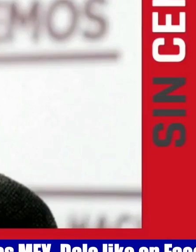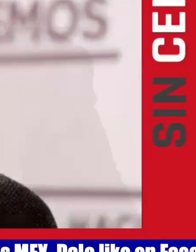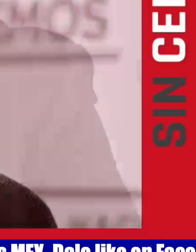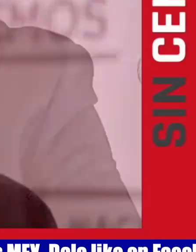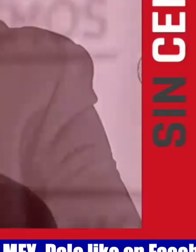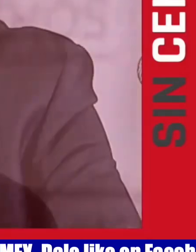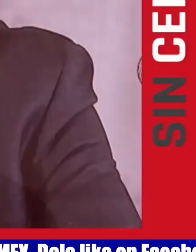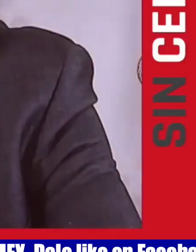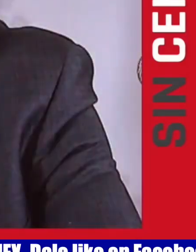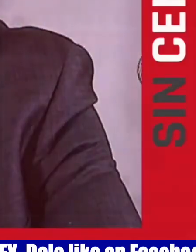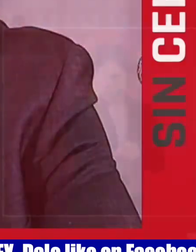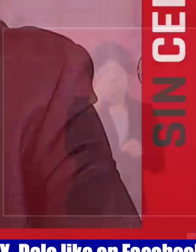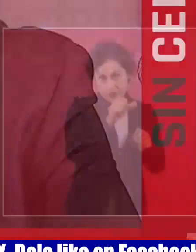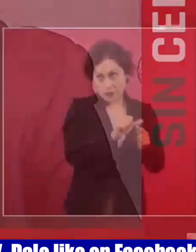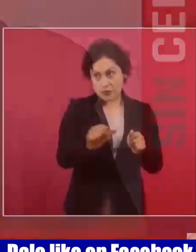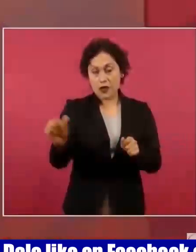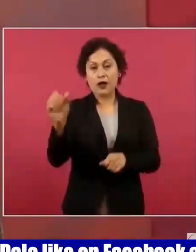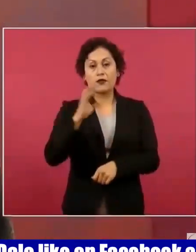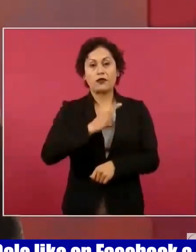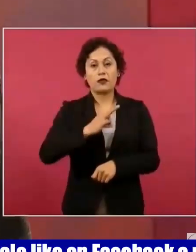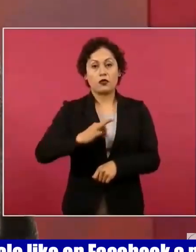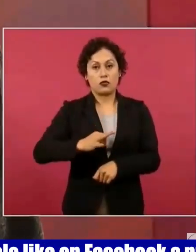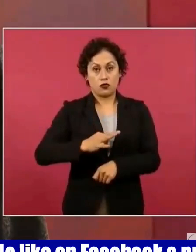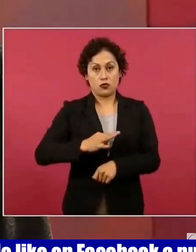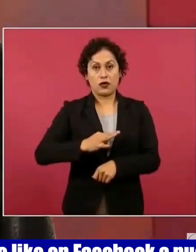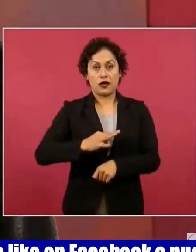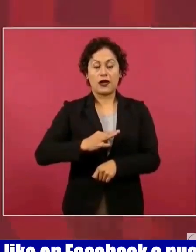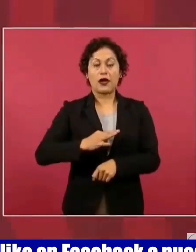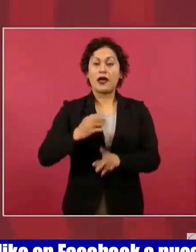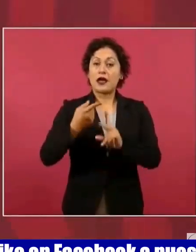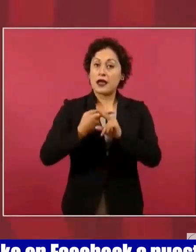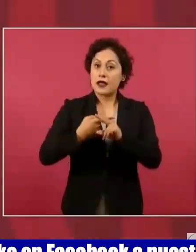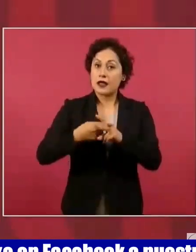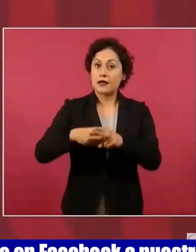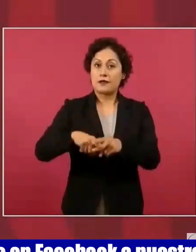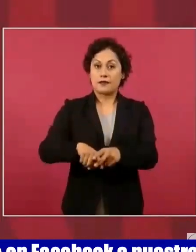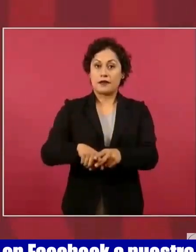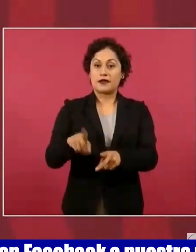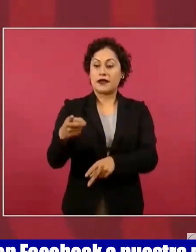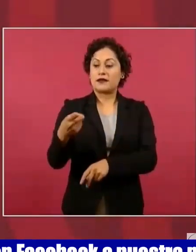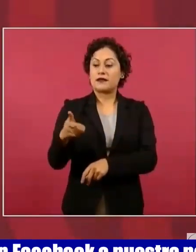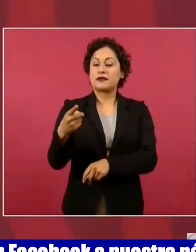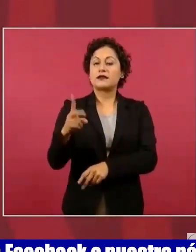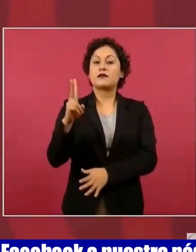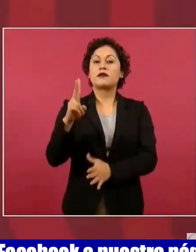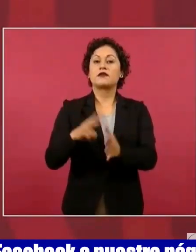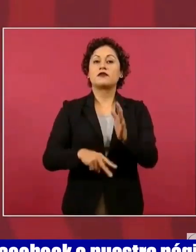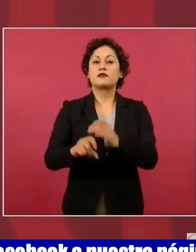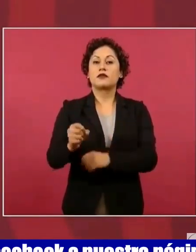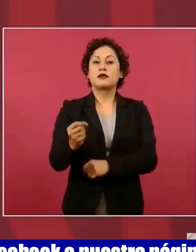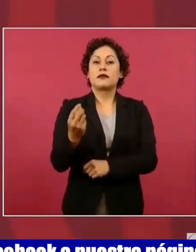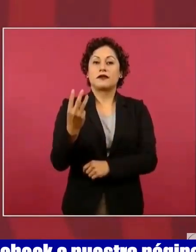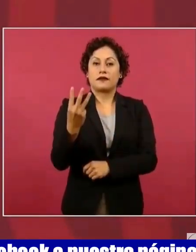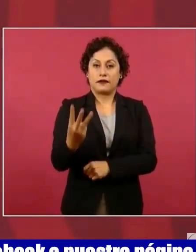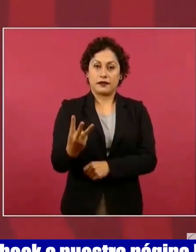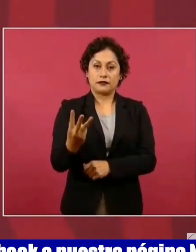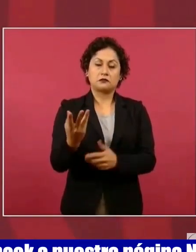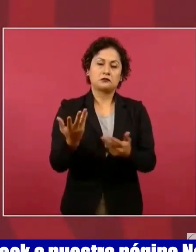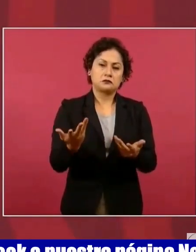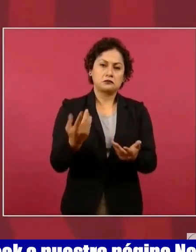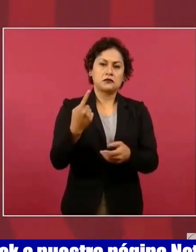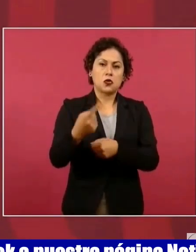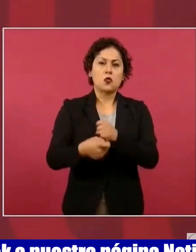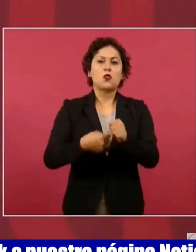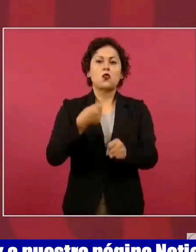hacen, pero en las mañaneras se expresan opiniones sin censura. Eso fue lo que dijo el presidente, Aclara que en las